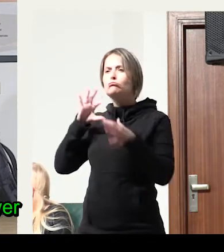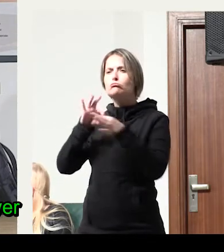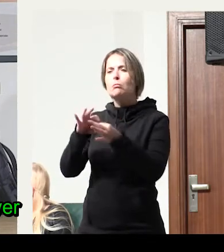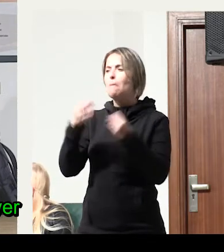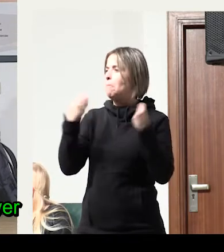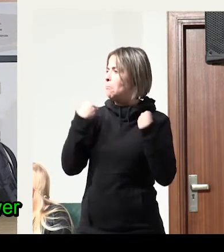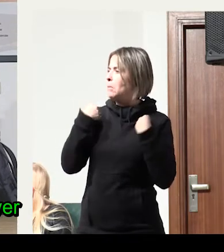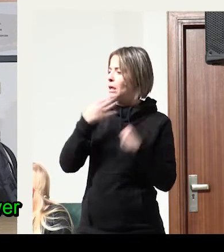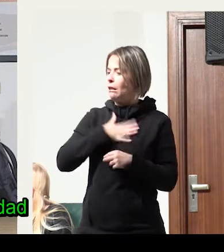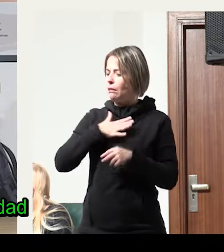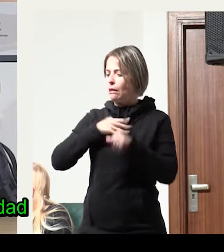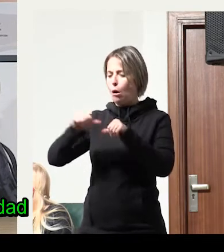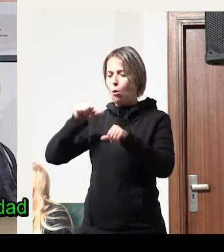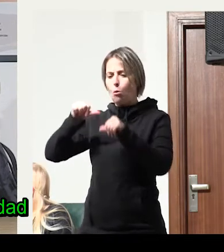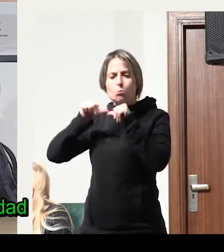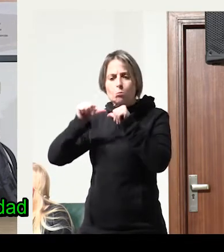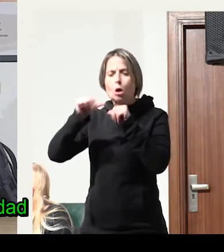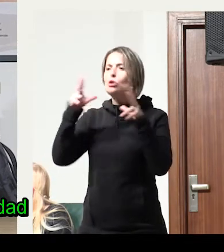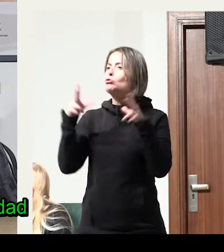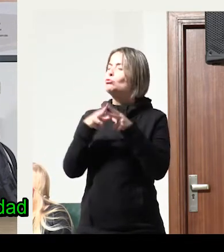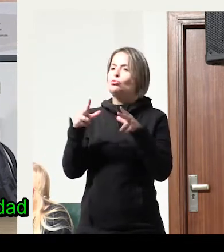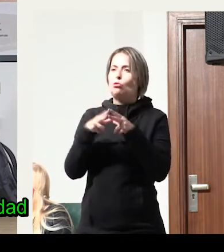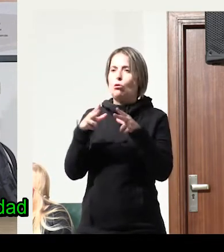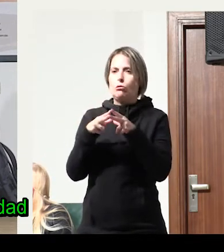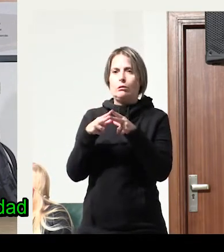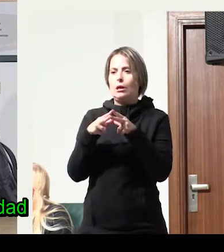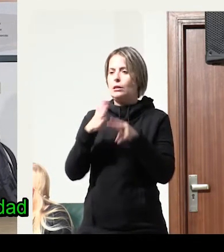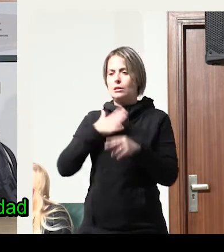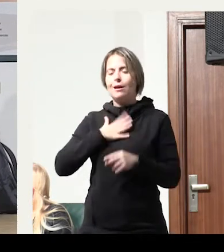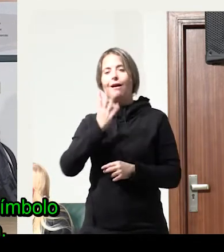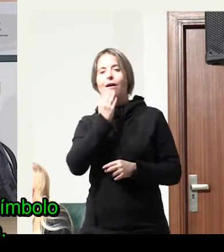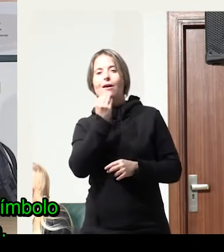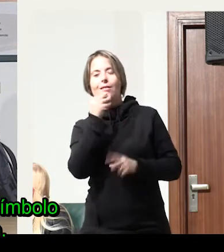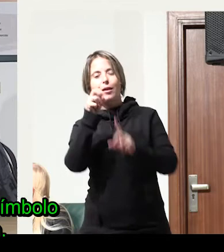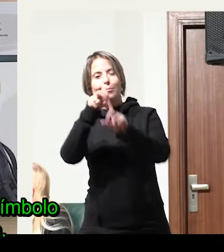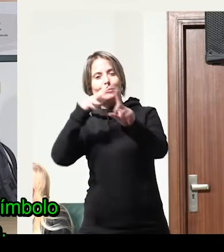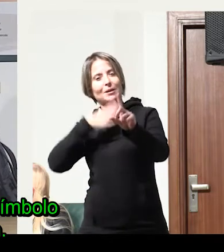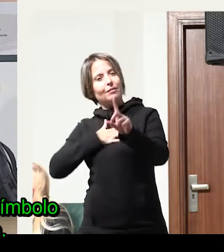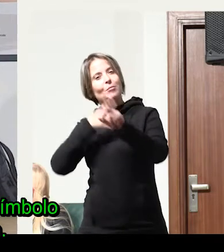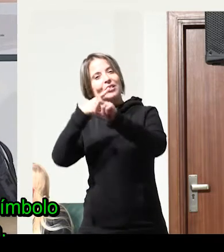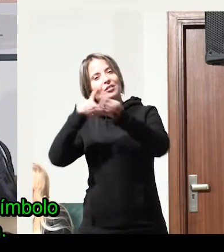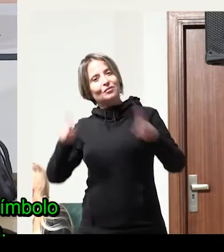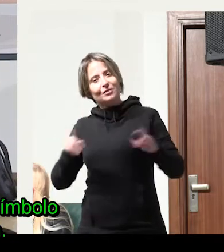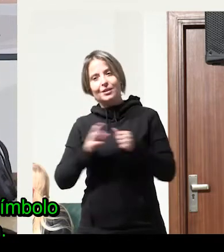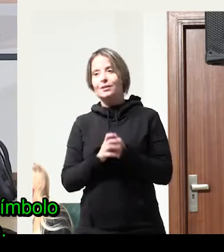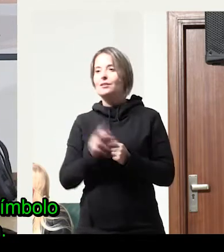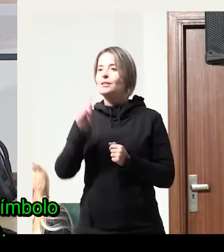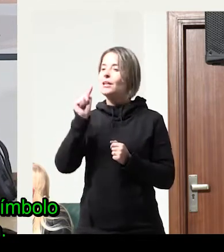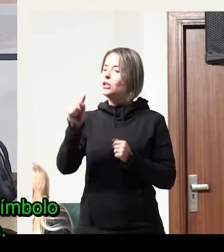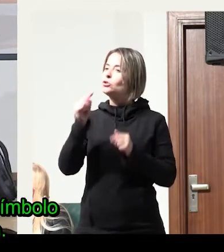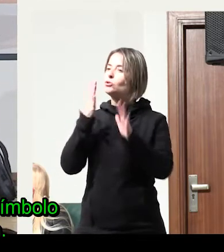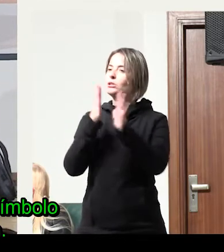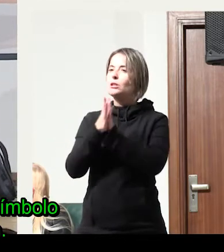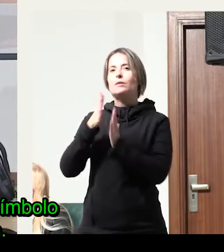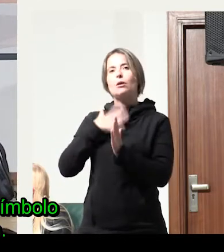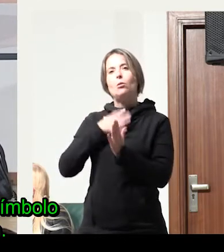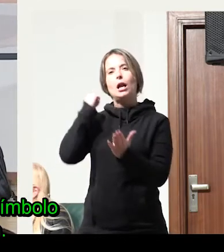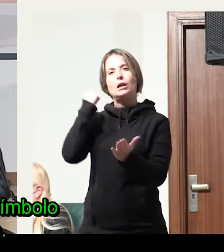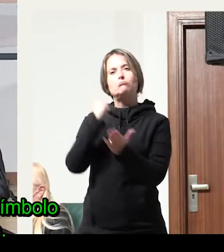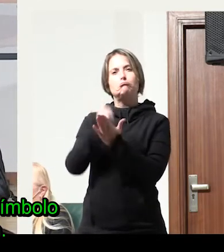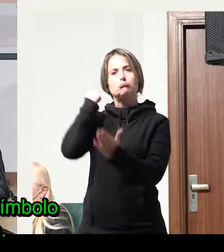ver con la sociedad, que desde una determinada edad se ven de otra manera. Y entonces puede servir como un símbolo de lucha y